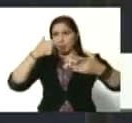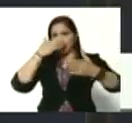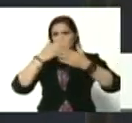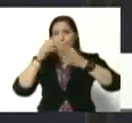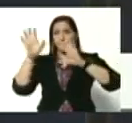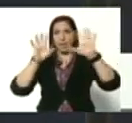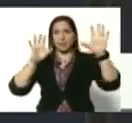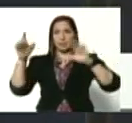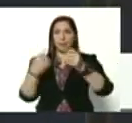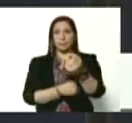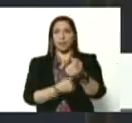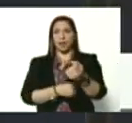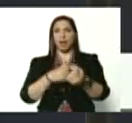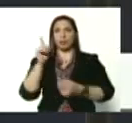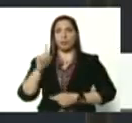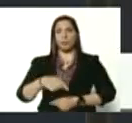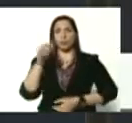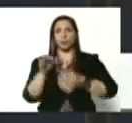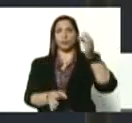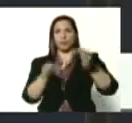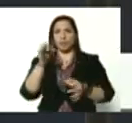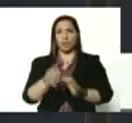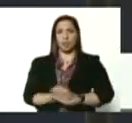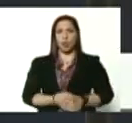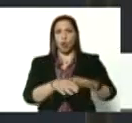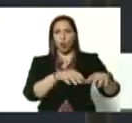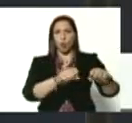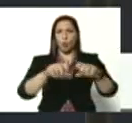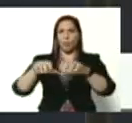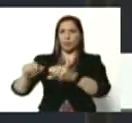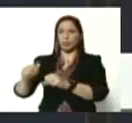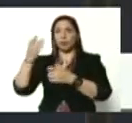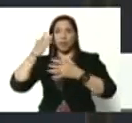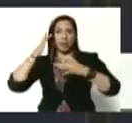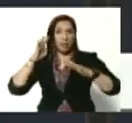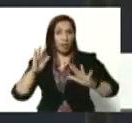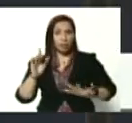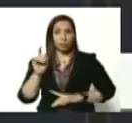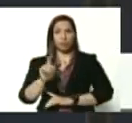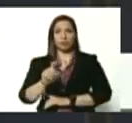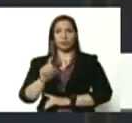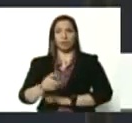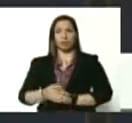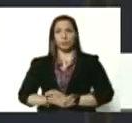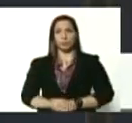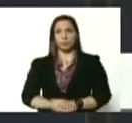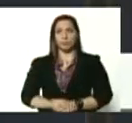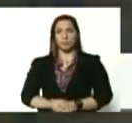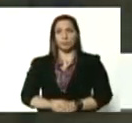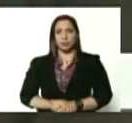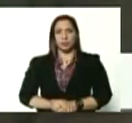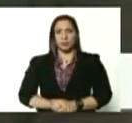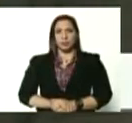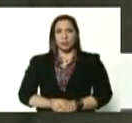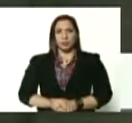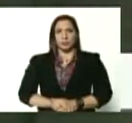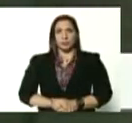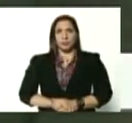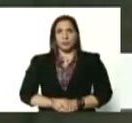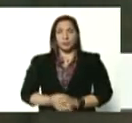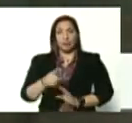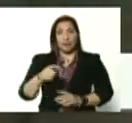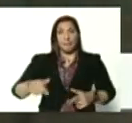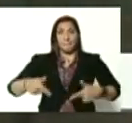países hermanos y así justificar la ocupación en caso de ser necesario este es el enfrentamiento